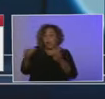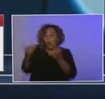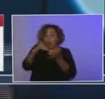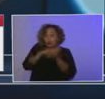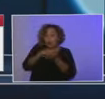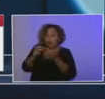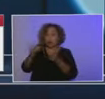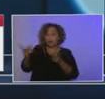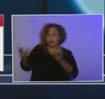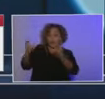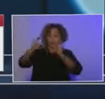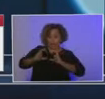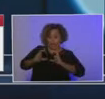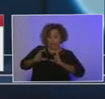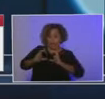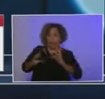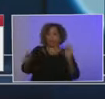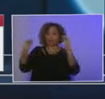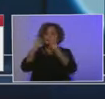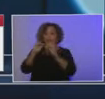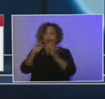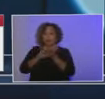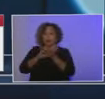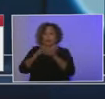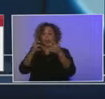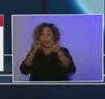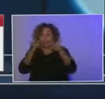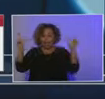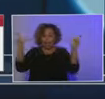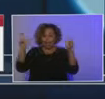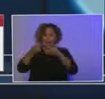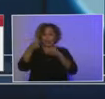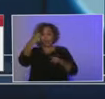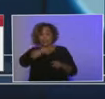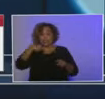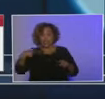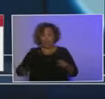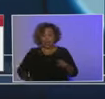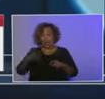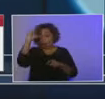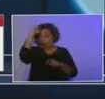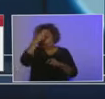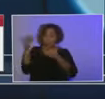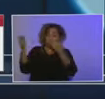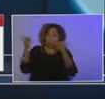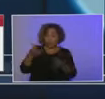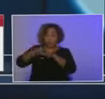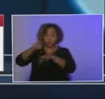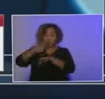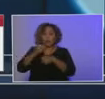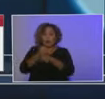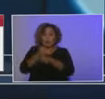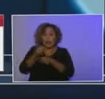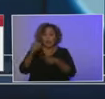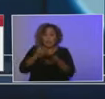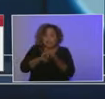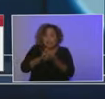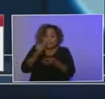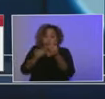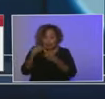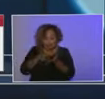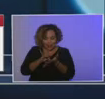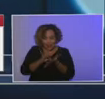nuevamente para darnos una herramienta de traer las farmacéuticas que van a salir de China o de India a Puerto Rico. Y eso es importante